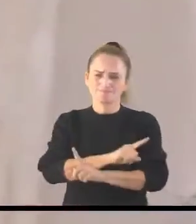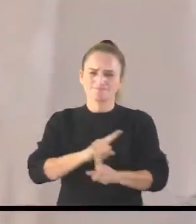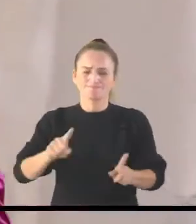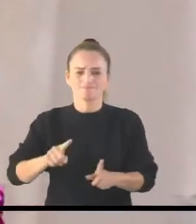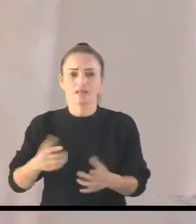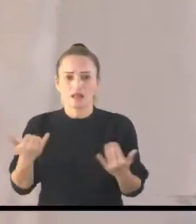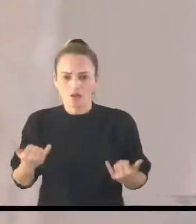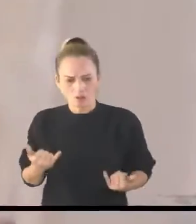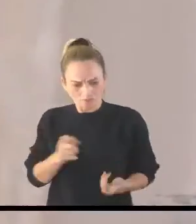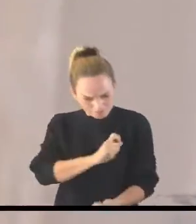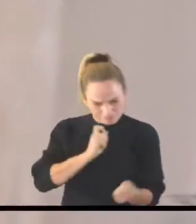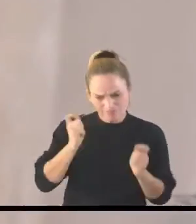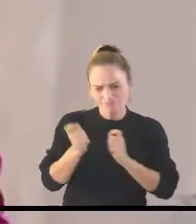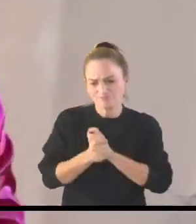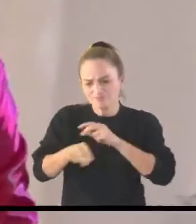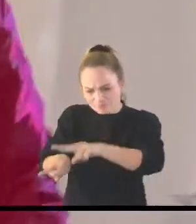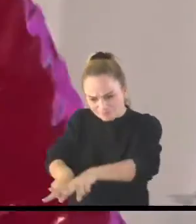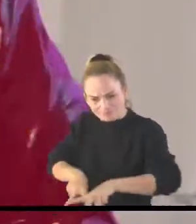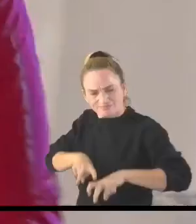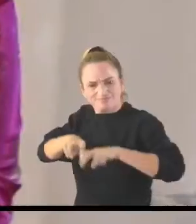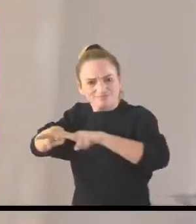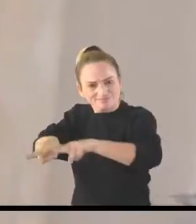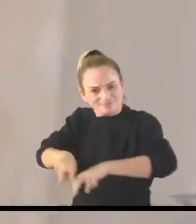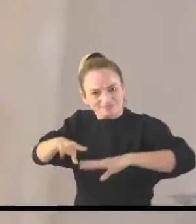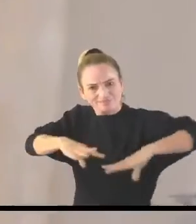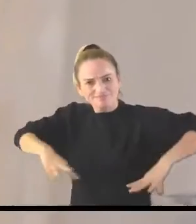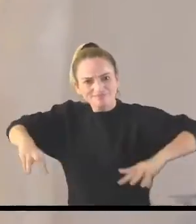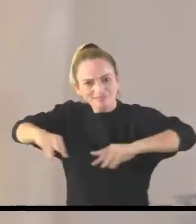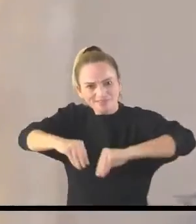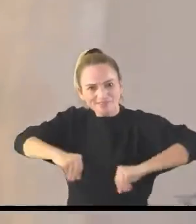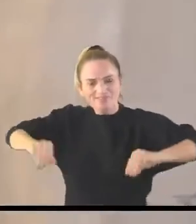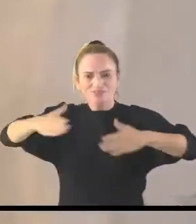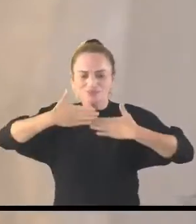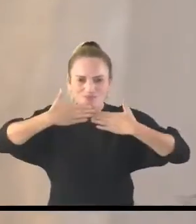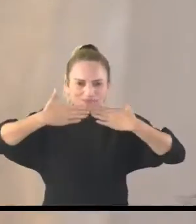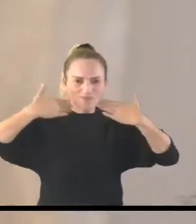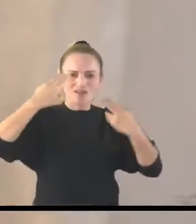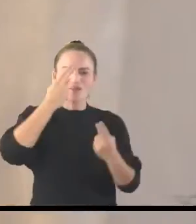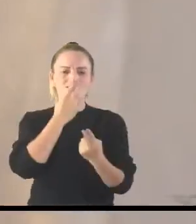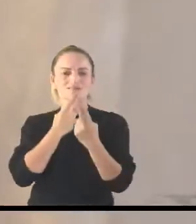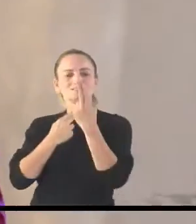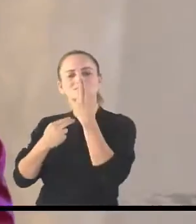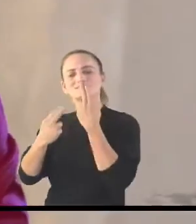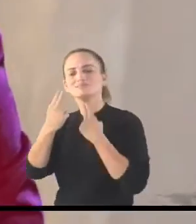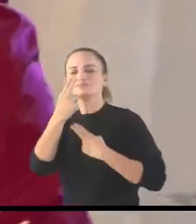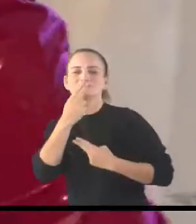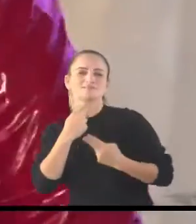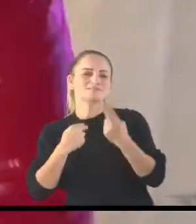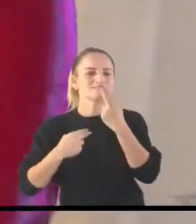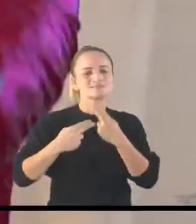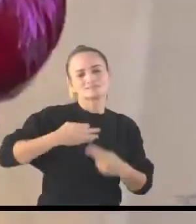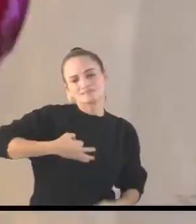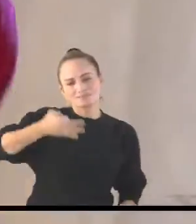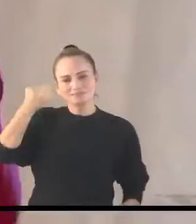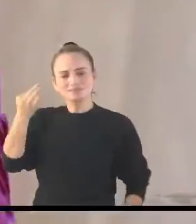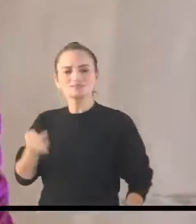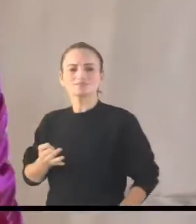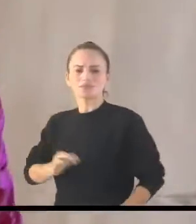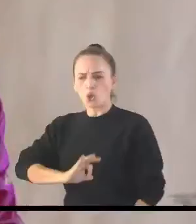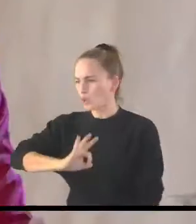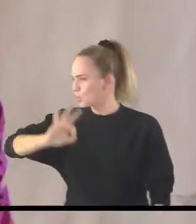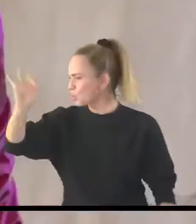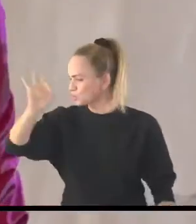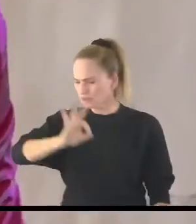sembrar en la tierra la melancolía, pa' pagar sonrisa a punta de maldad.